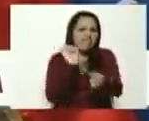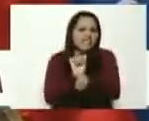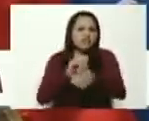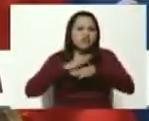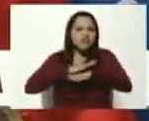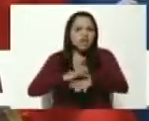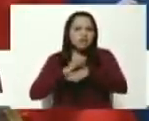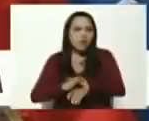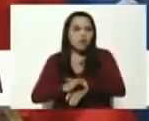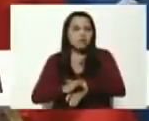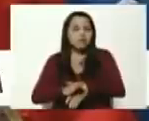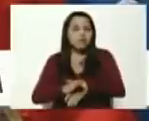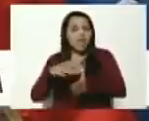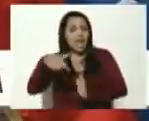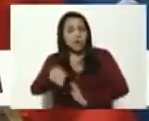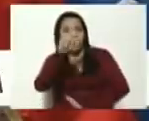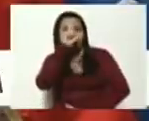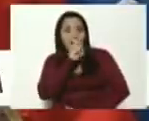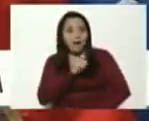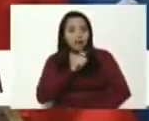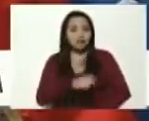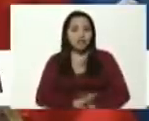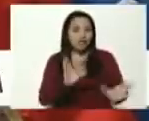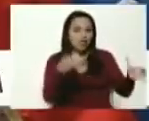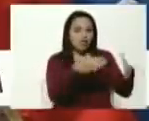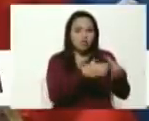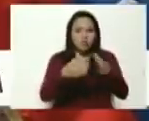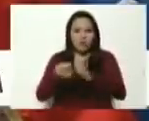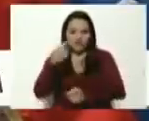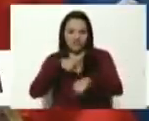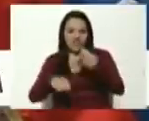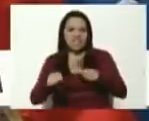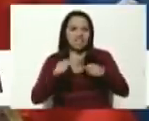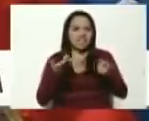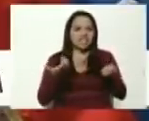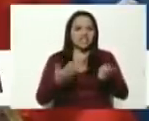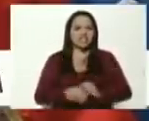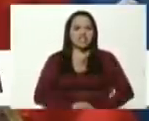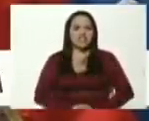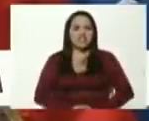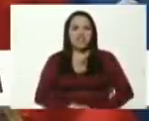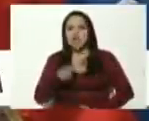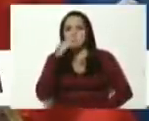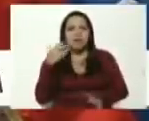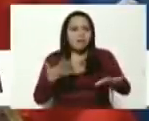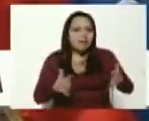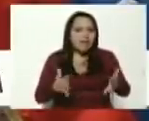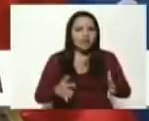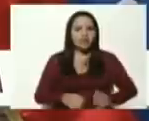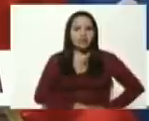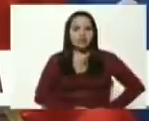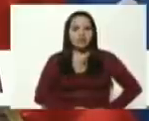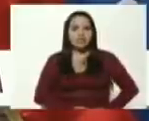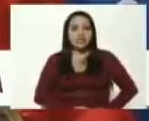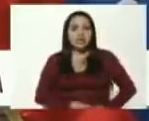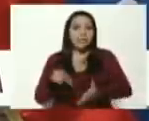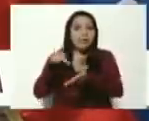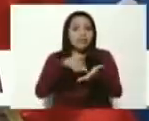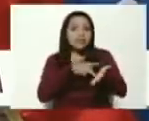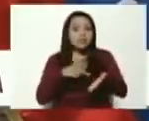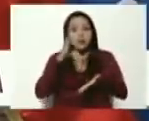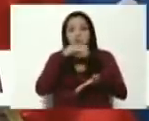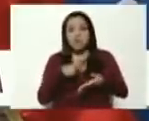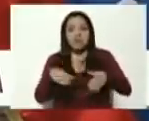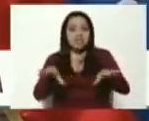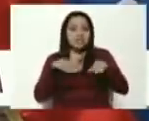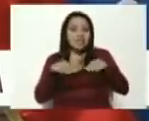esta época moderna de este tipo de mafias que no tienen temor, que actúan sin ningún tipo de piedad. Por eso mi